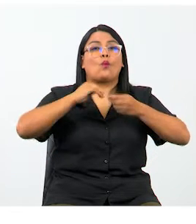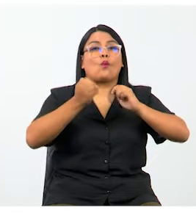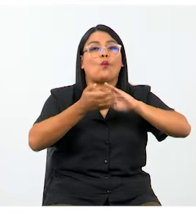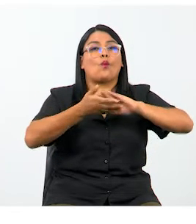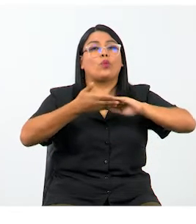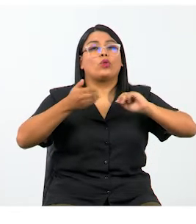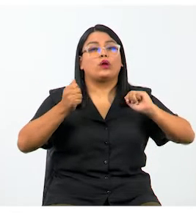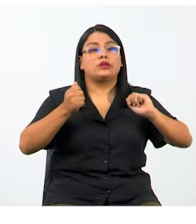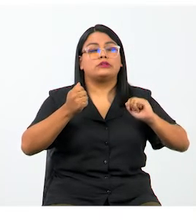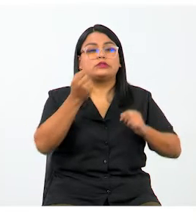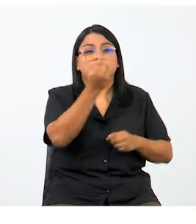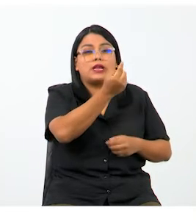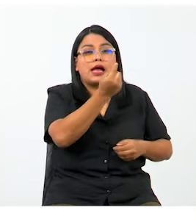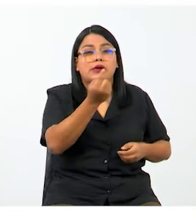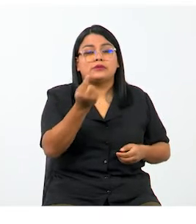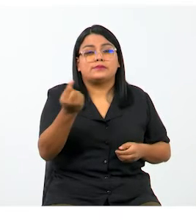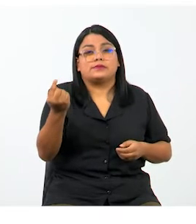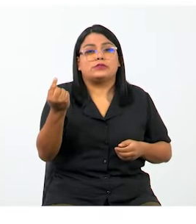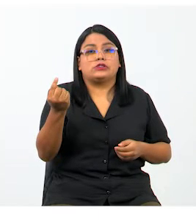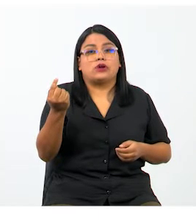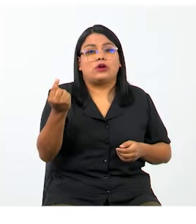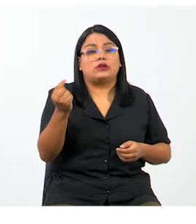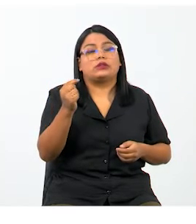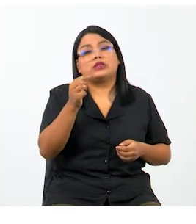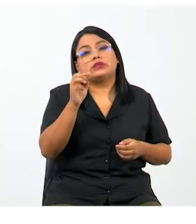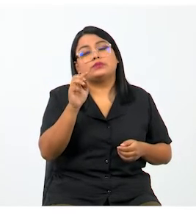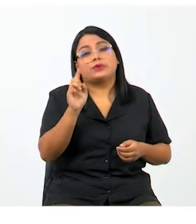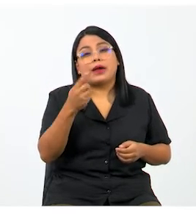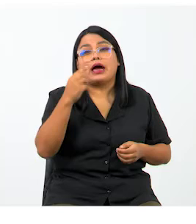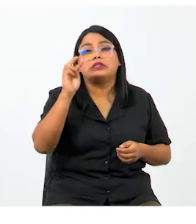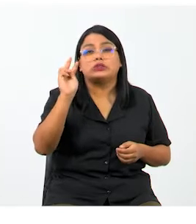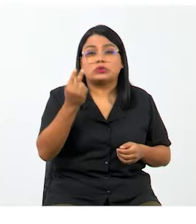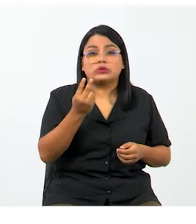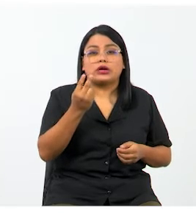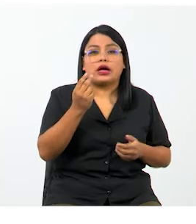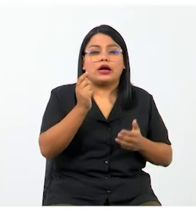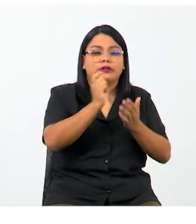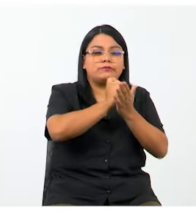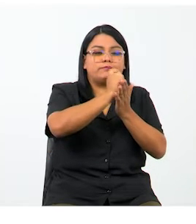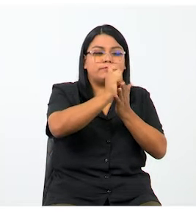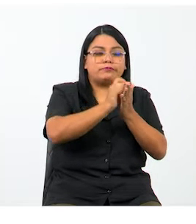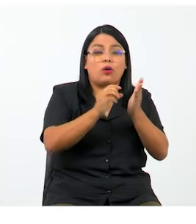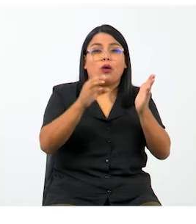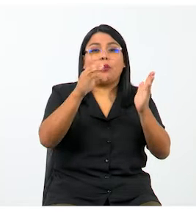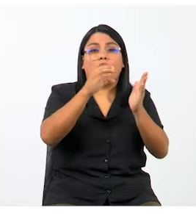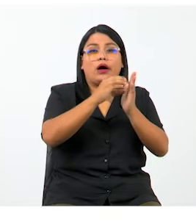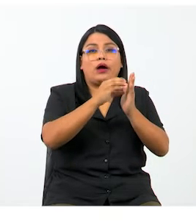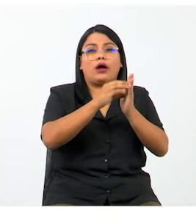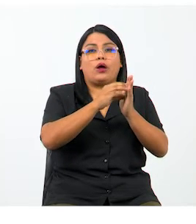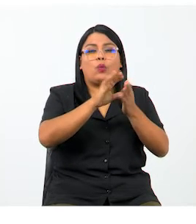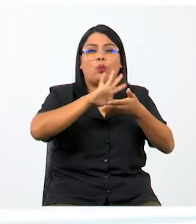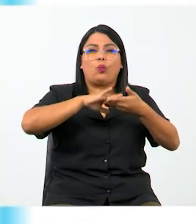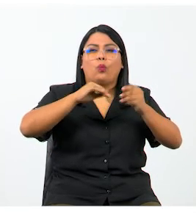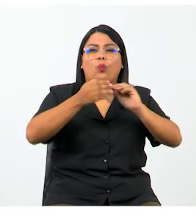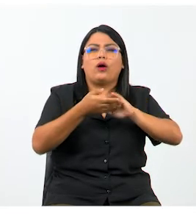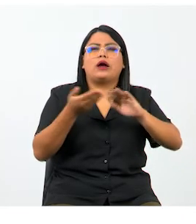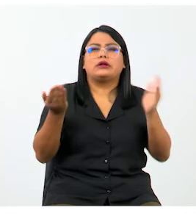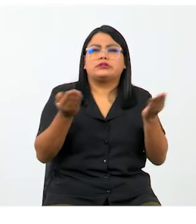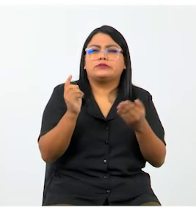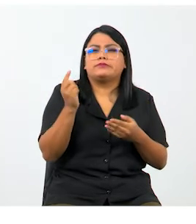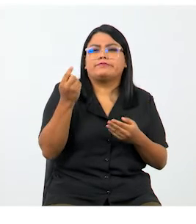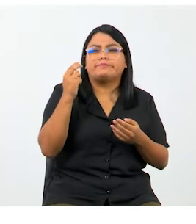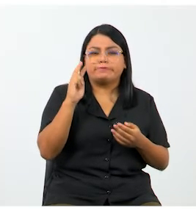principales y secundarios, la redacción de párrafos narrativos, acciones principales y secundarias.